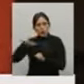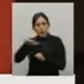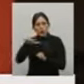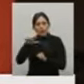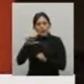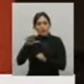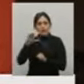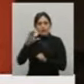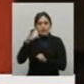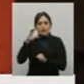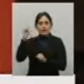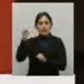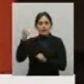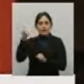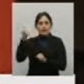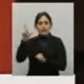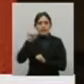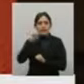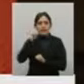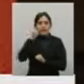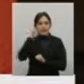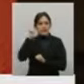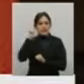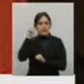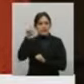Caspalá, qué sé yo,